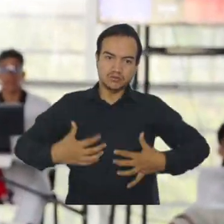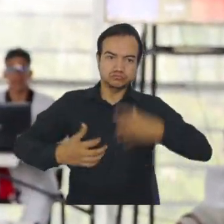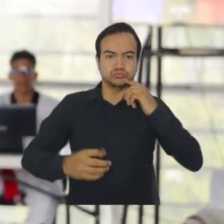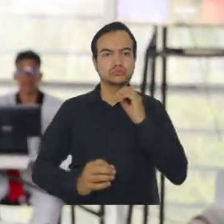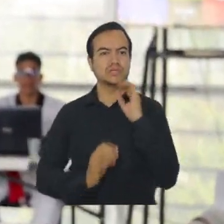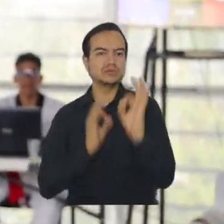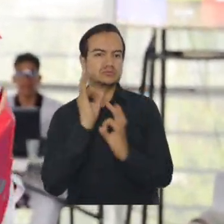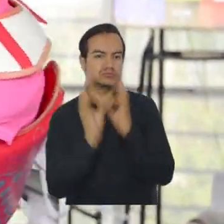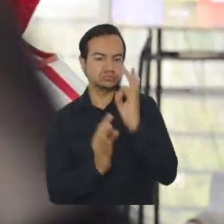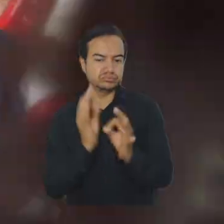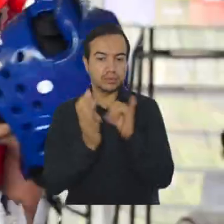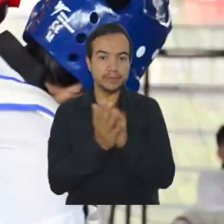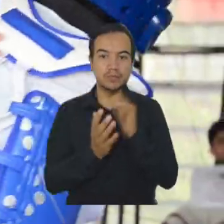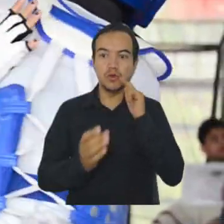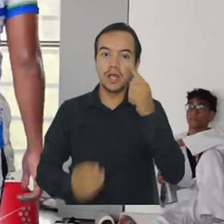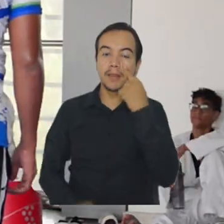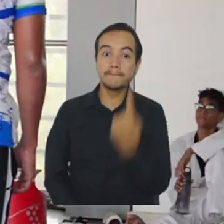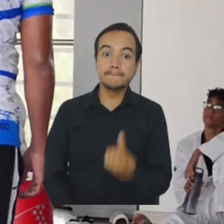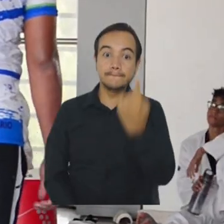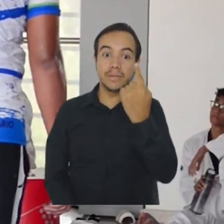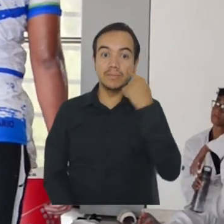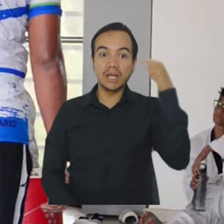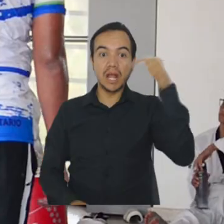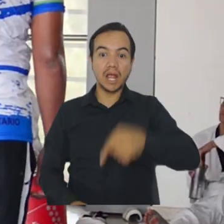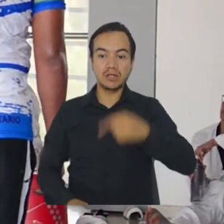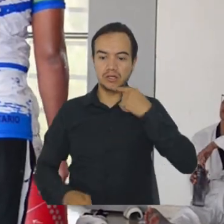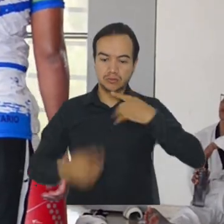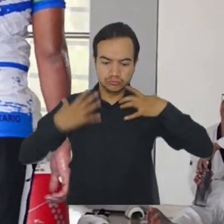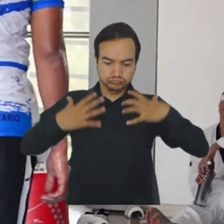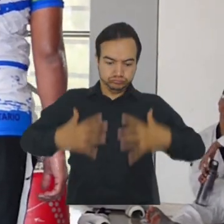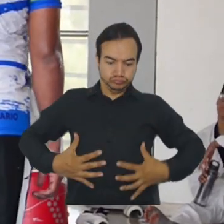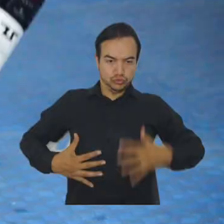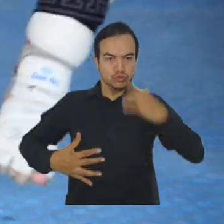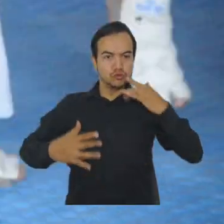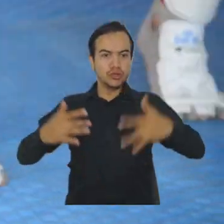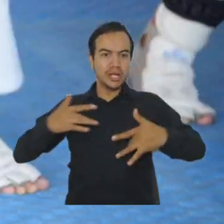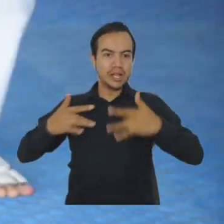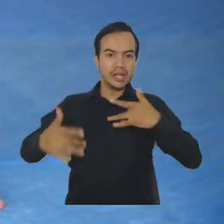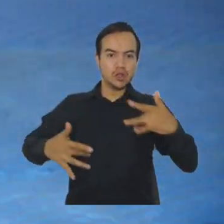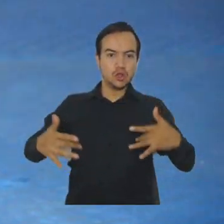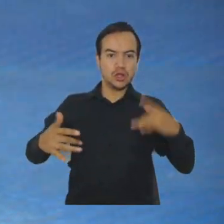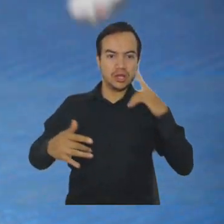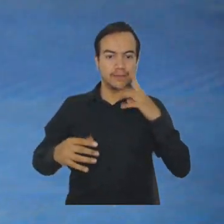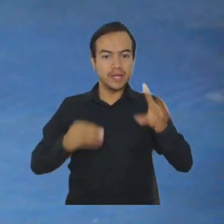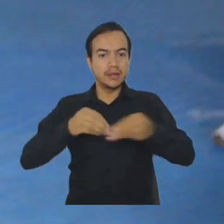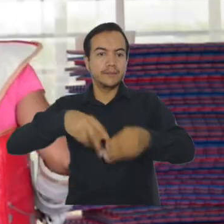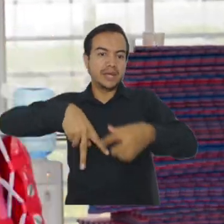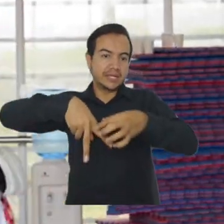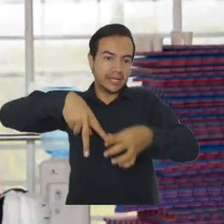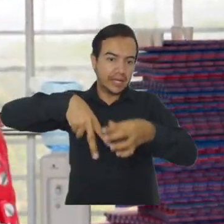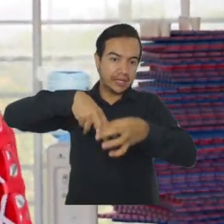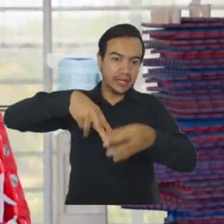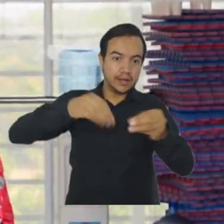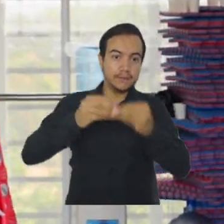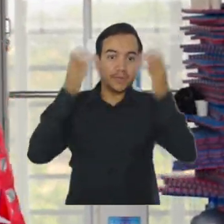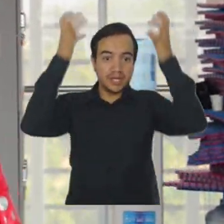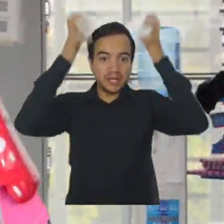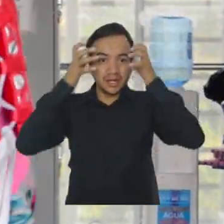implementos necesarios para brindar las herramientas en el proceso de formación, siendo la única institución que cuenta con